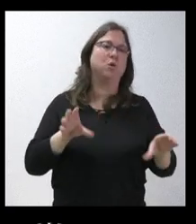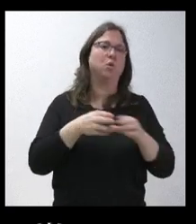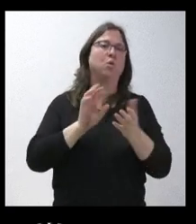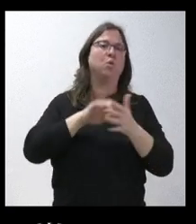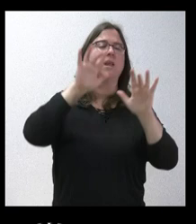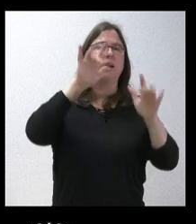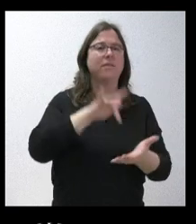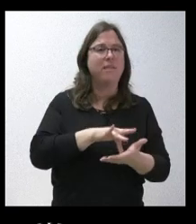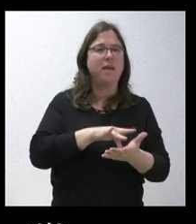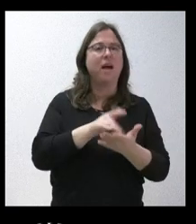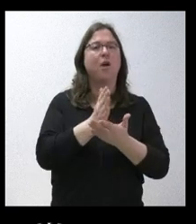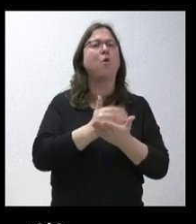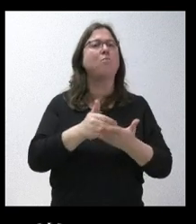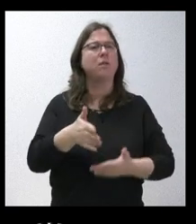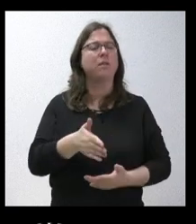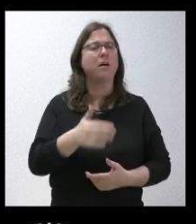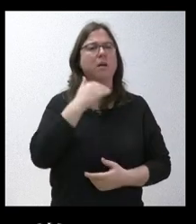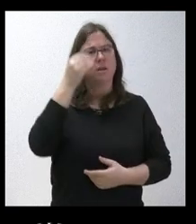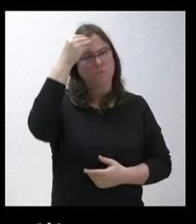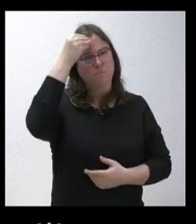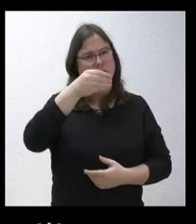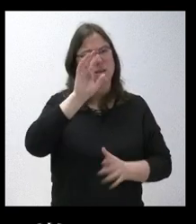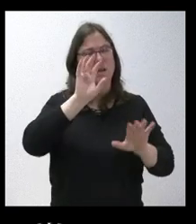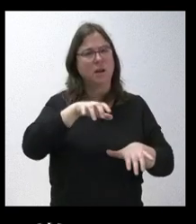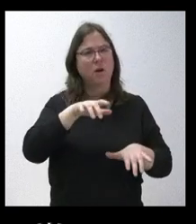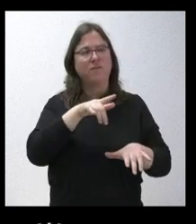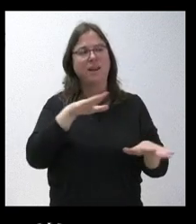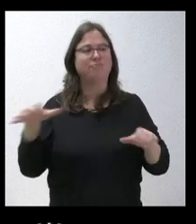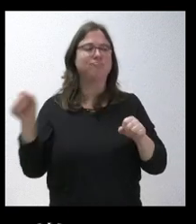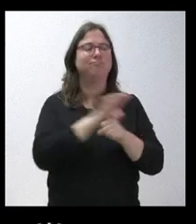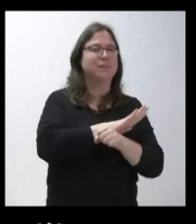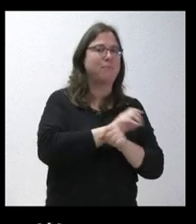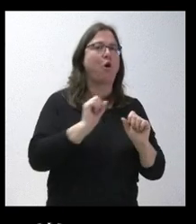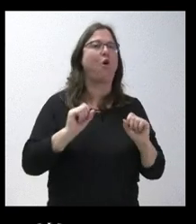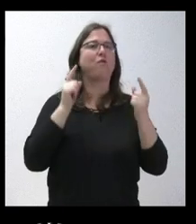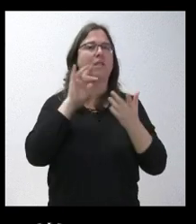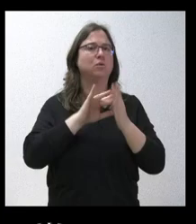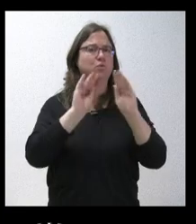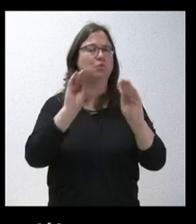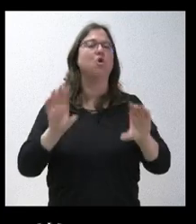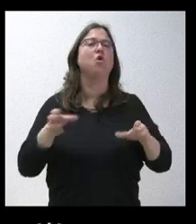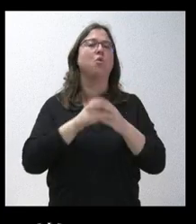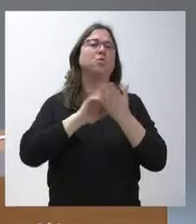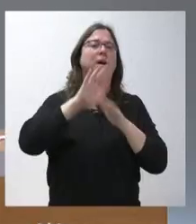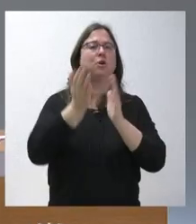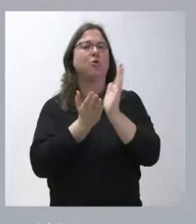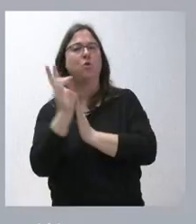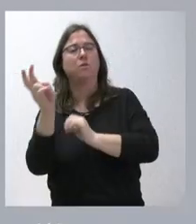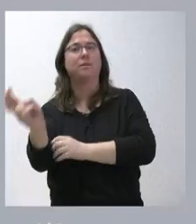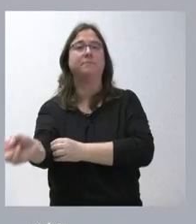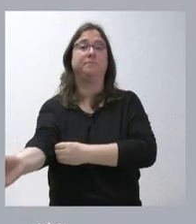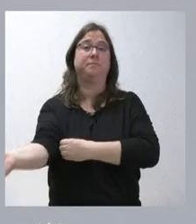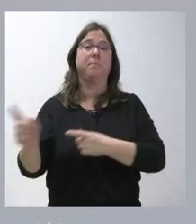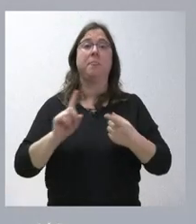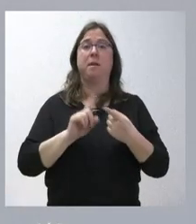comunidad no sé si creen o temen que estos actos puedan opacar a los oficiales que que tiene programados la junta gracias Pues sobre el primer punto